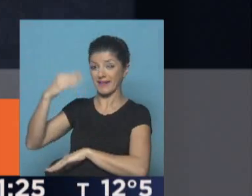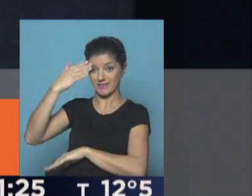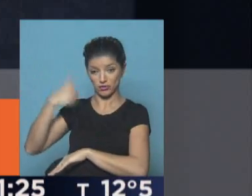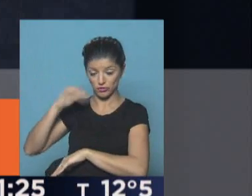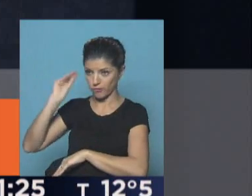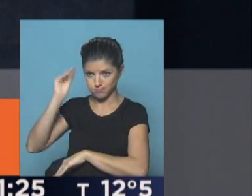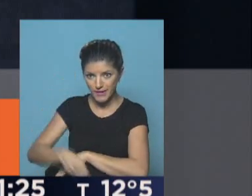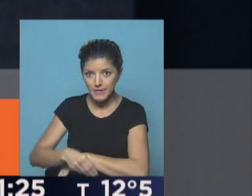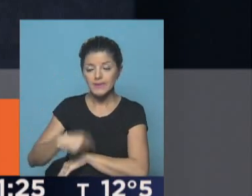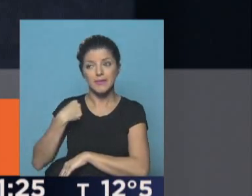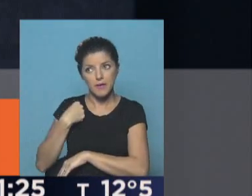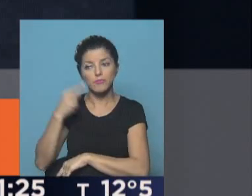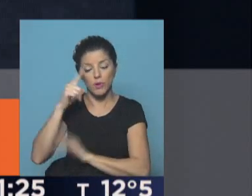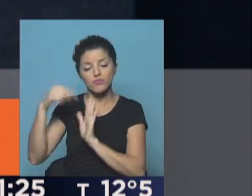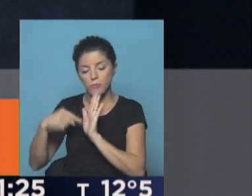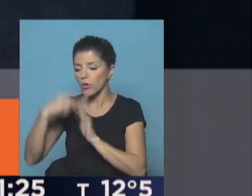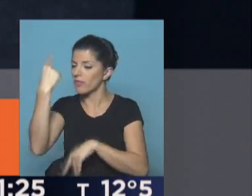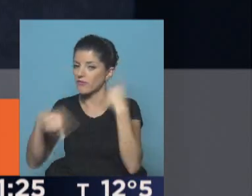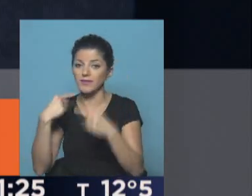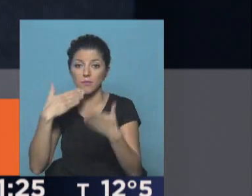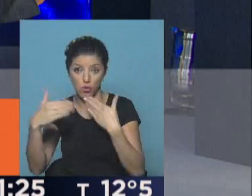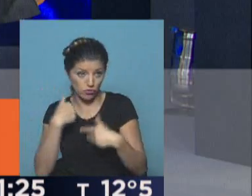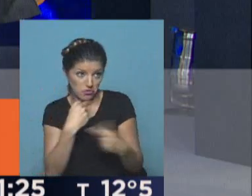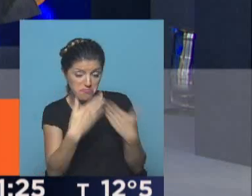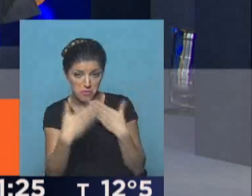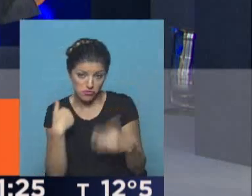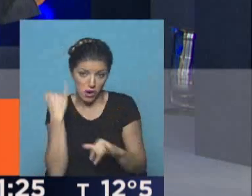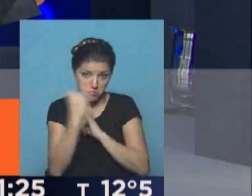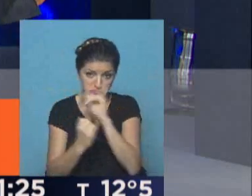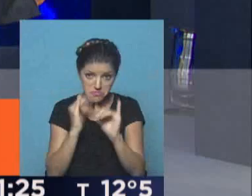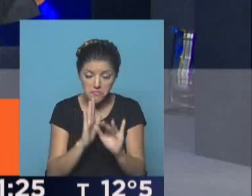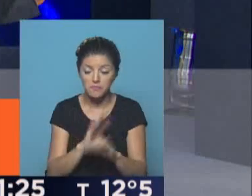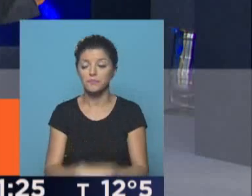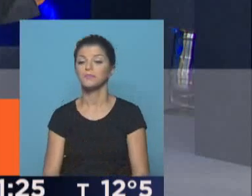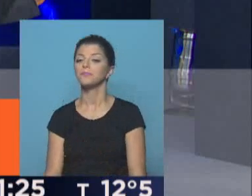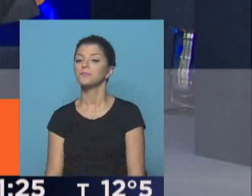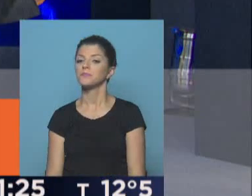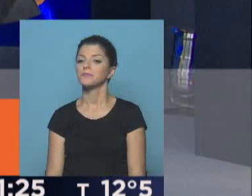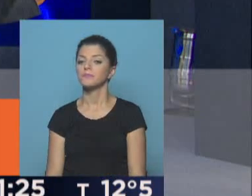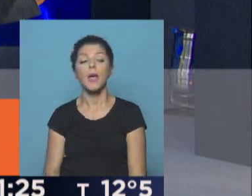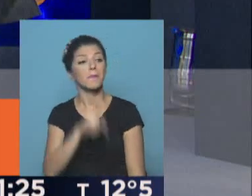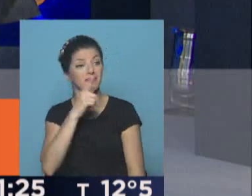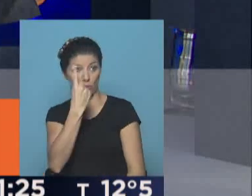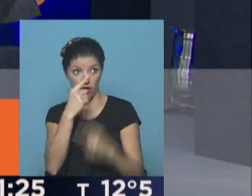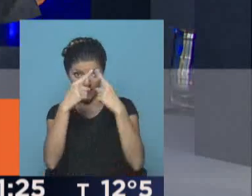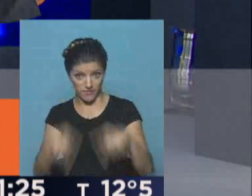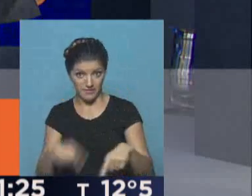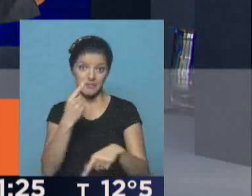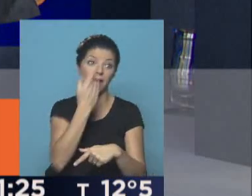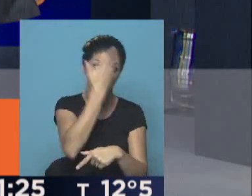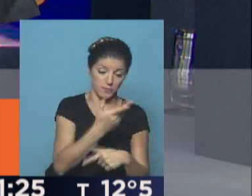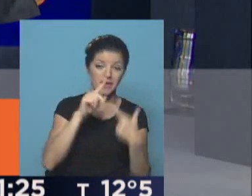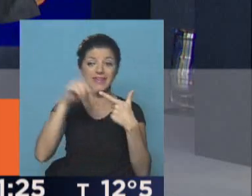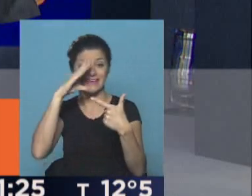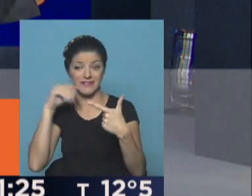replanteo de un montón de cosas de hecho lo he conversado con ese simple planteado esa pareciera ser una de las principales diferencias entre usted y cristina